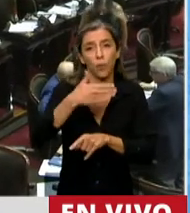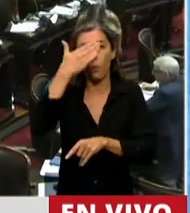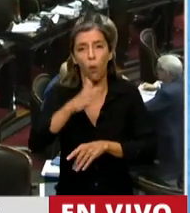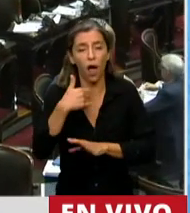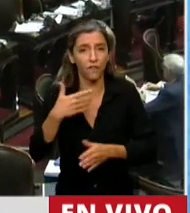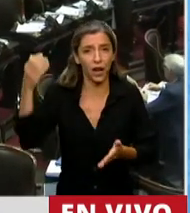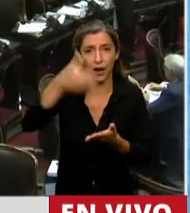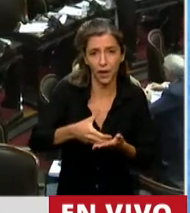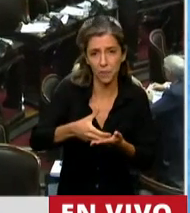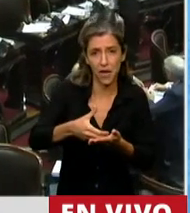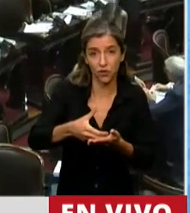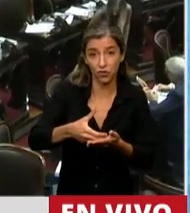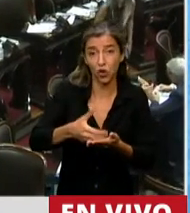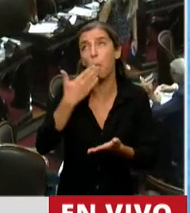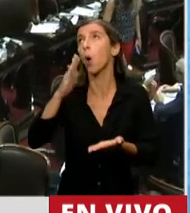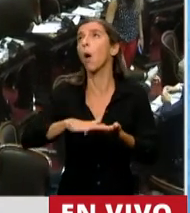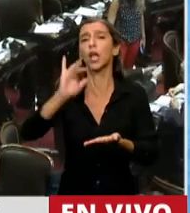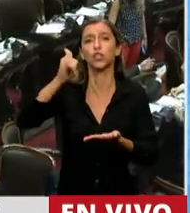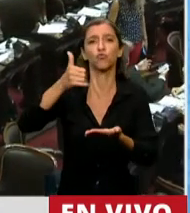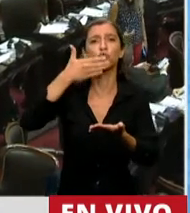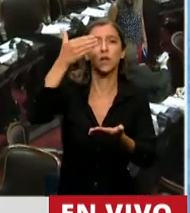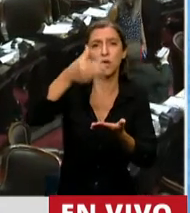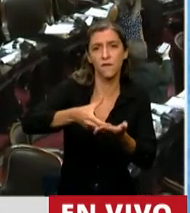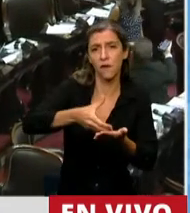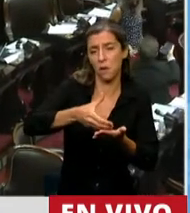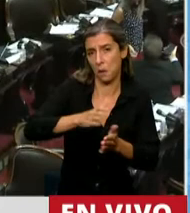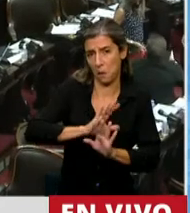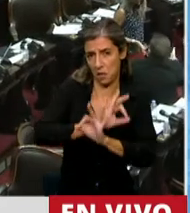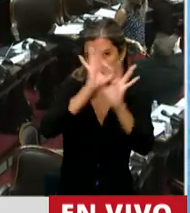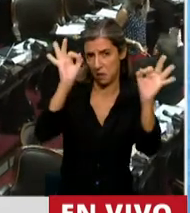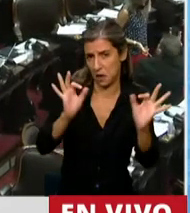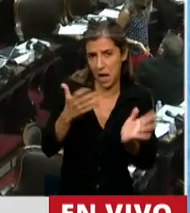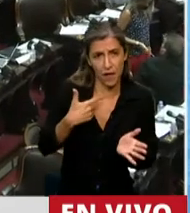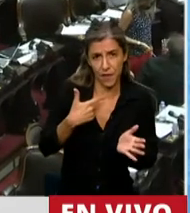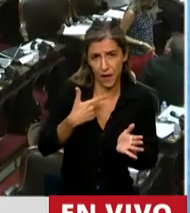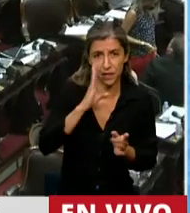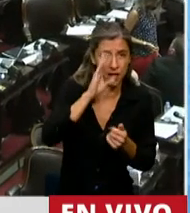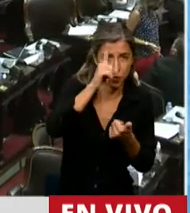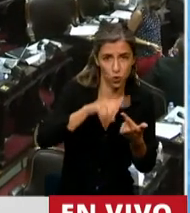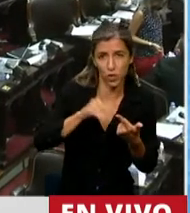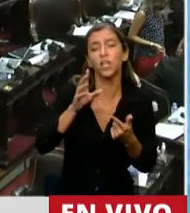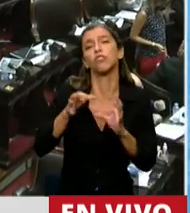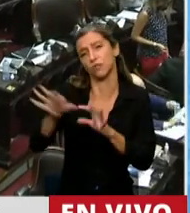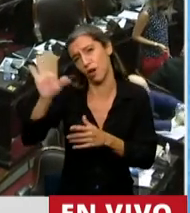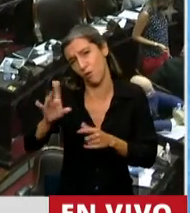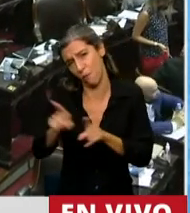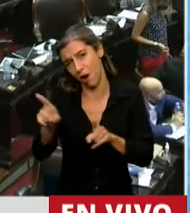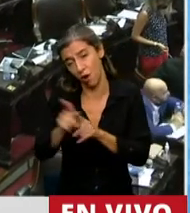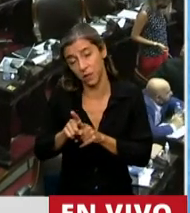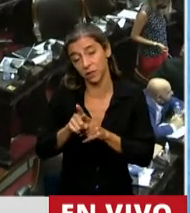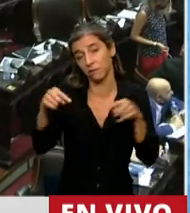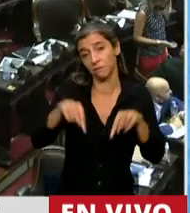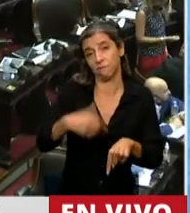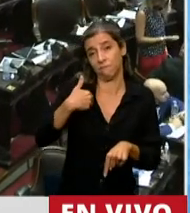de inversiones jamás se realizaron en Estados Unidos, en la Unión Europea y lo podemos bajar a tierra en